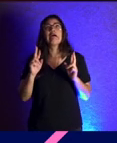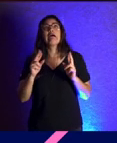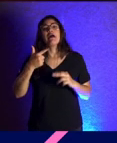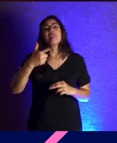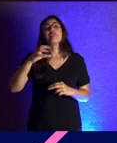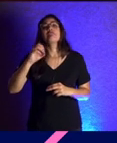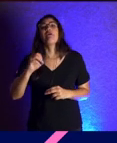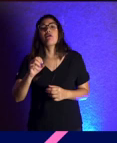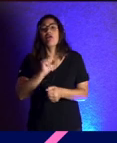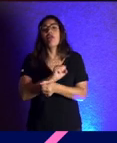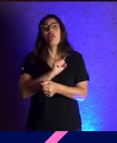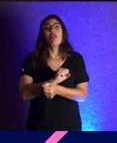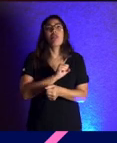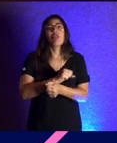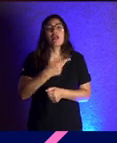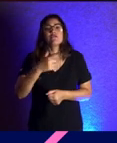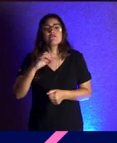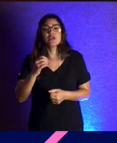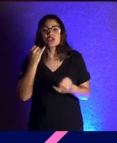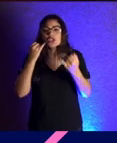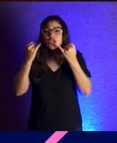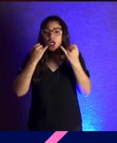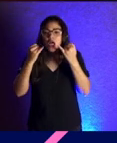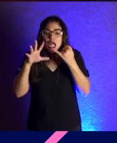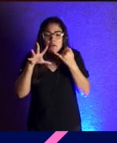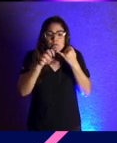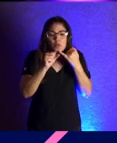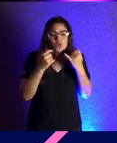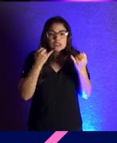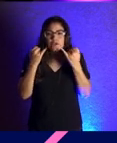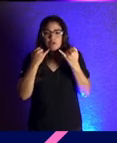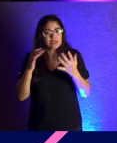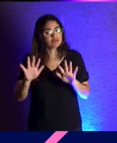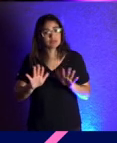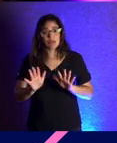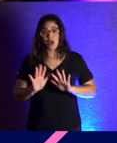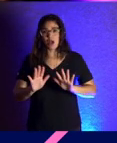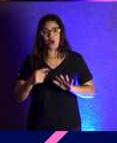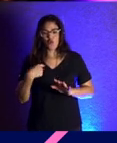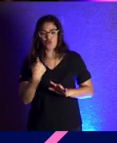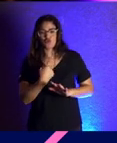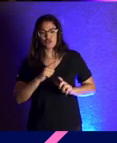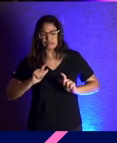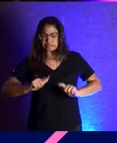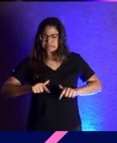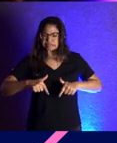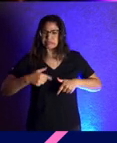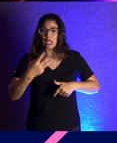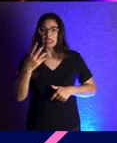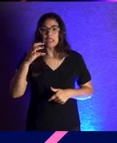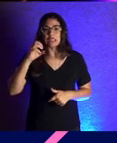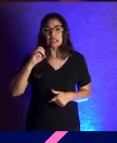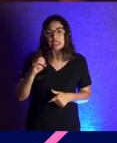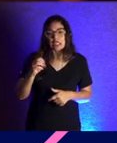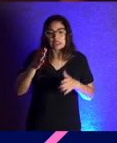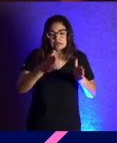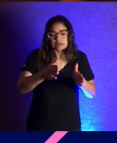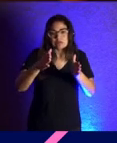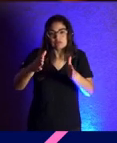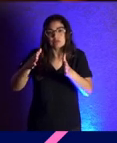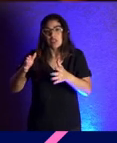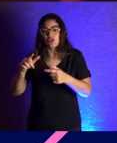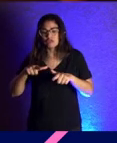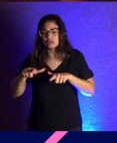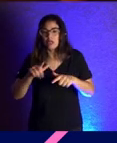trabajo. Entonces nosotros hacemos este esfuerzo de 30 sesiones donde exponemos todo nuestro trabajo, que se